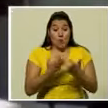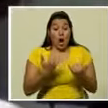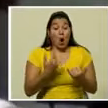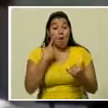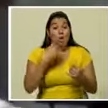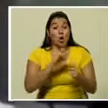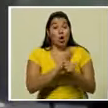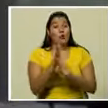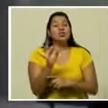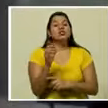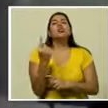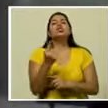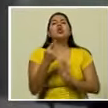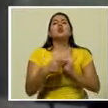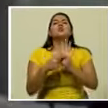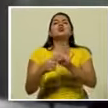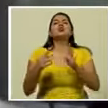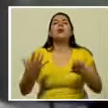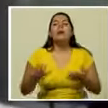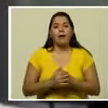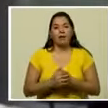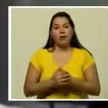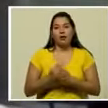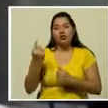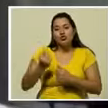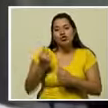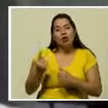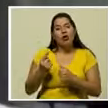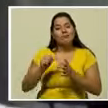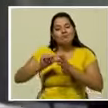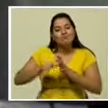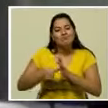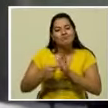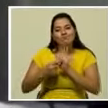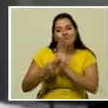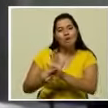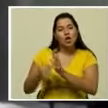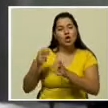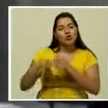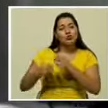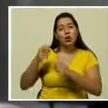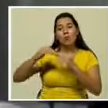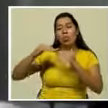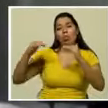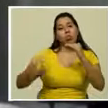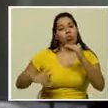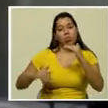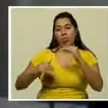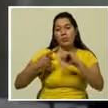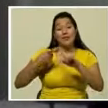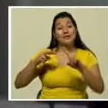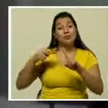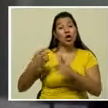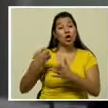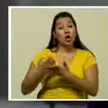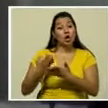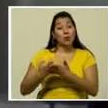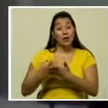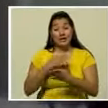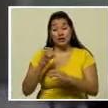ponernos en evidencia los grandes problemas de desigualdad socioeconómica que vivimos en este país, ¿verdad? Y que